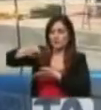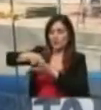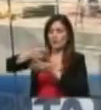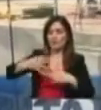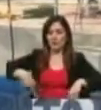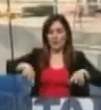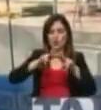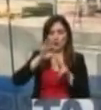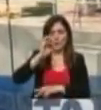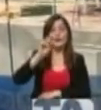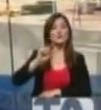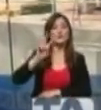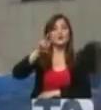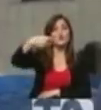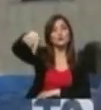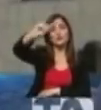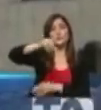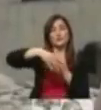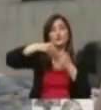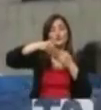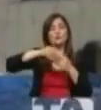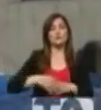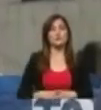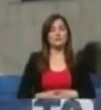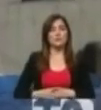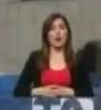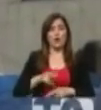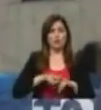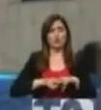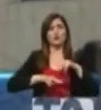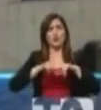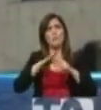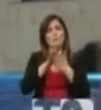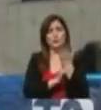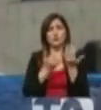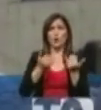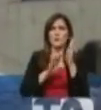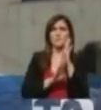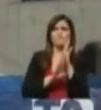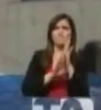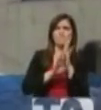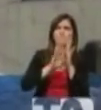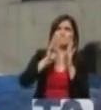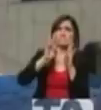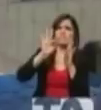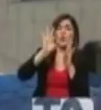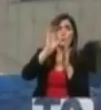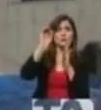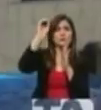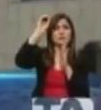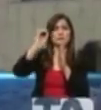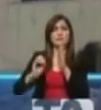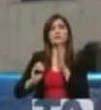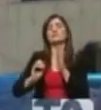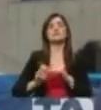de 90.2 millones de dólares. El avance total del proyecto en este momento es del 69%